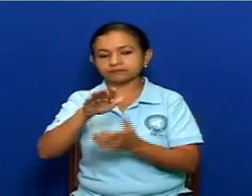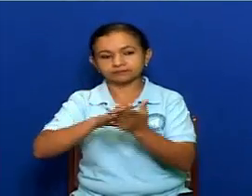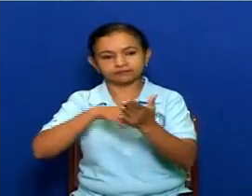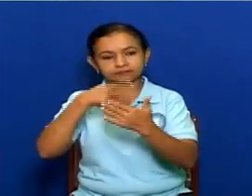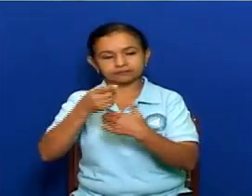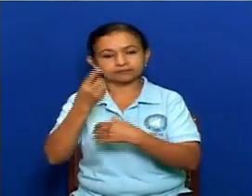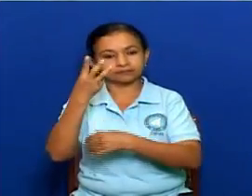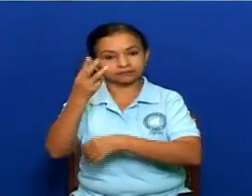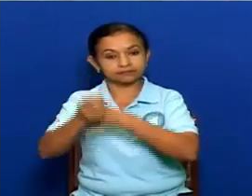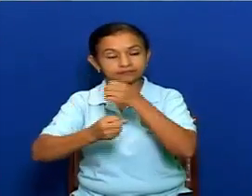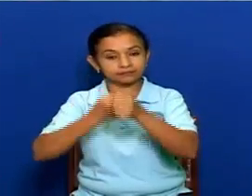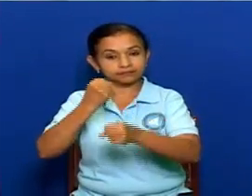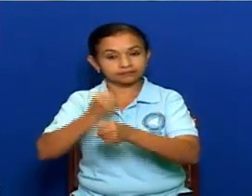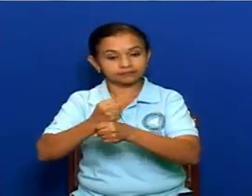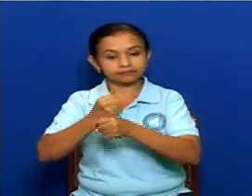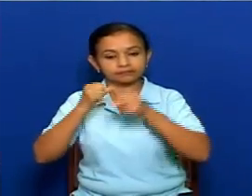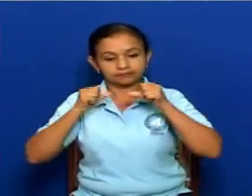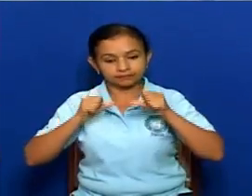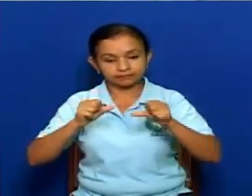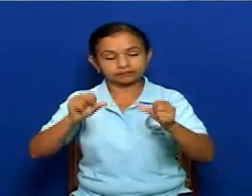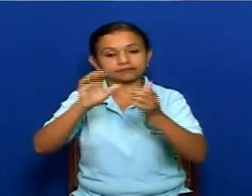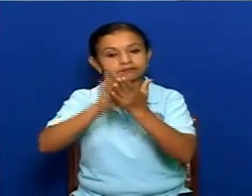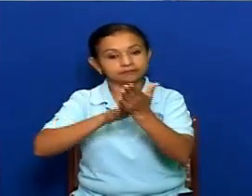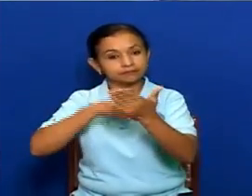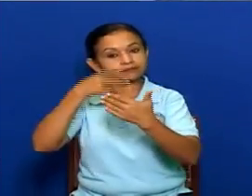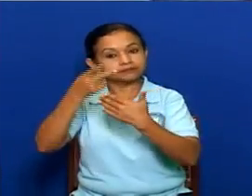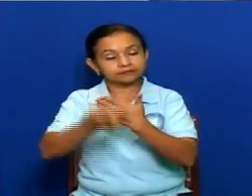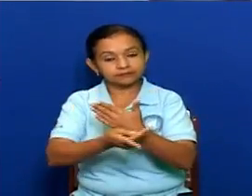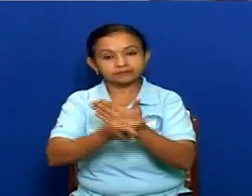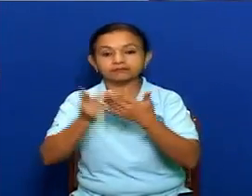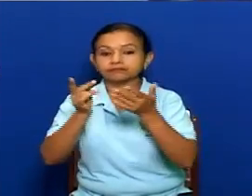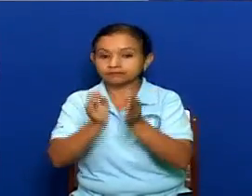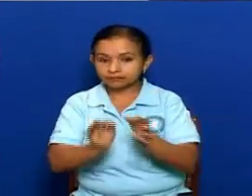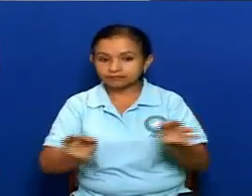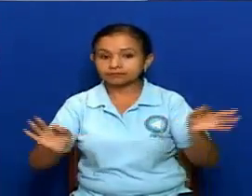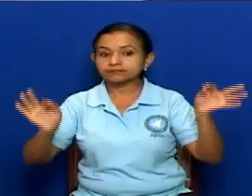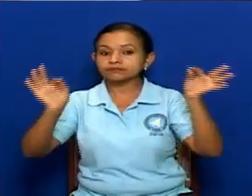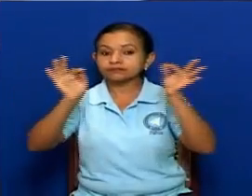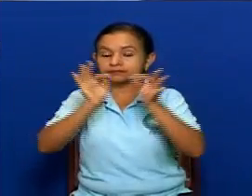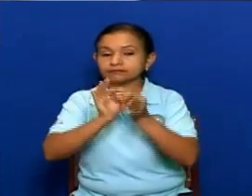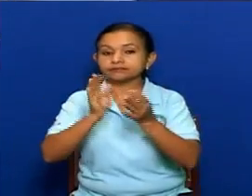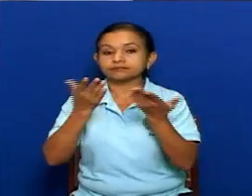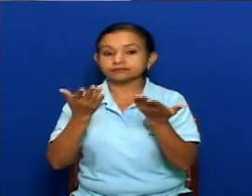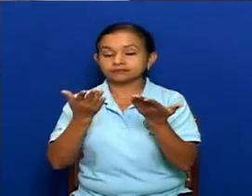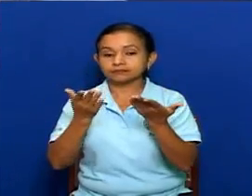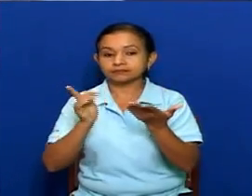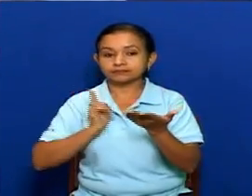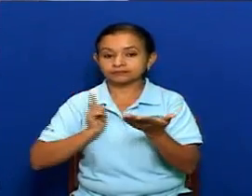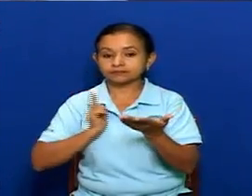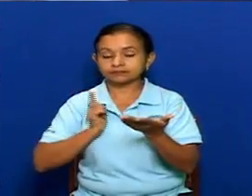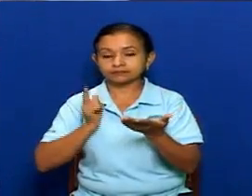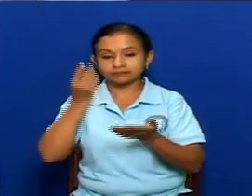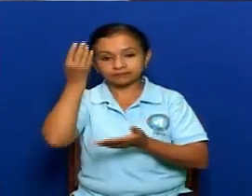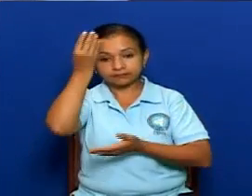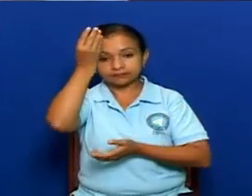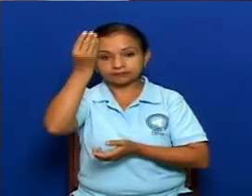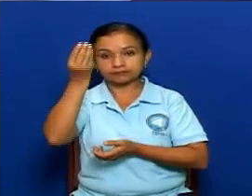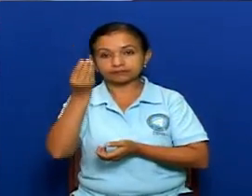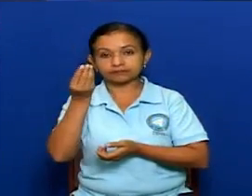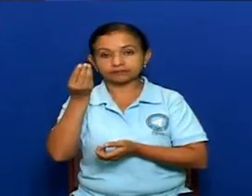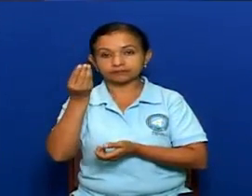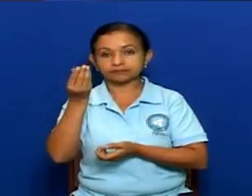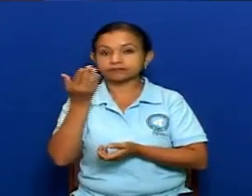Cumplimos 3 años con este programa, un programa significativo. Esta promoción tiene un grado de